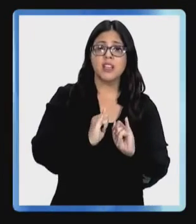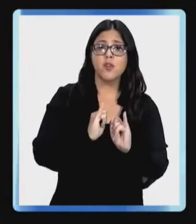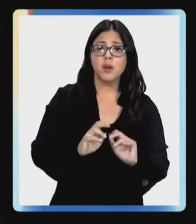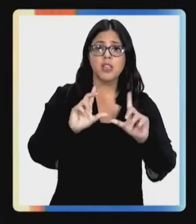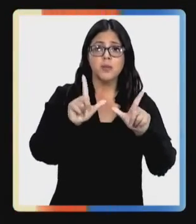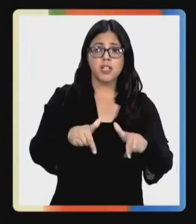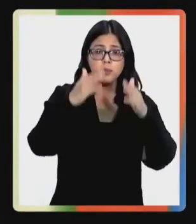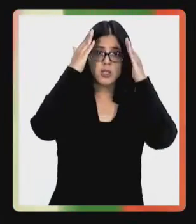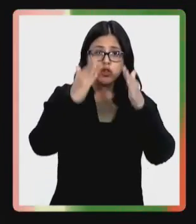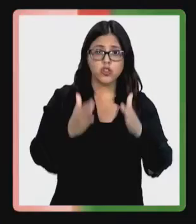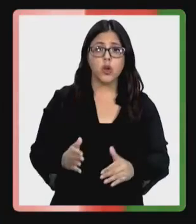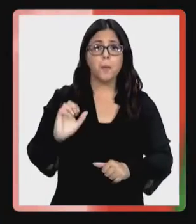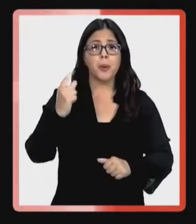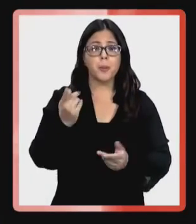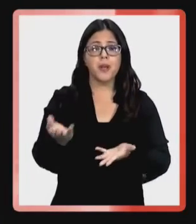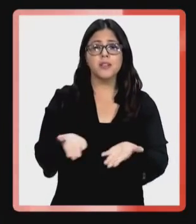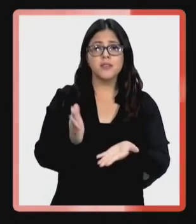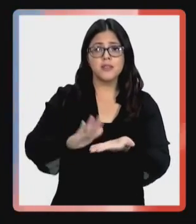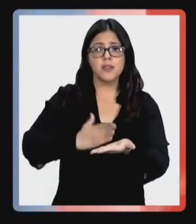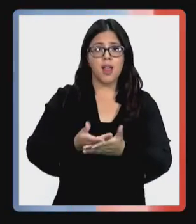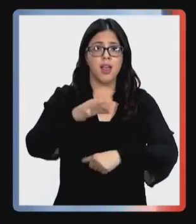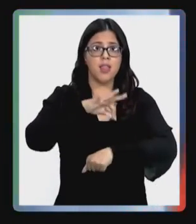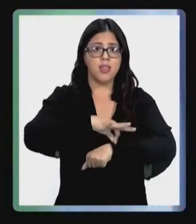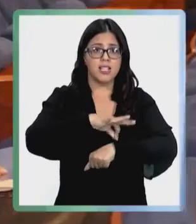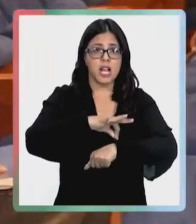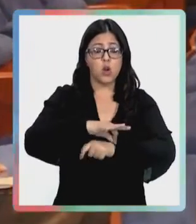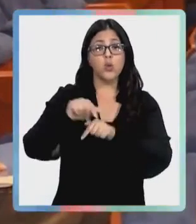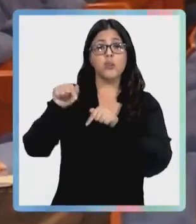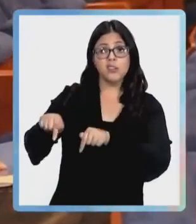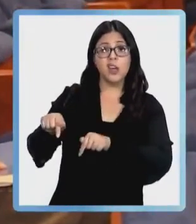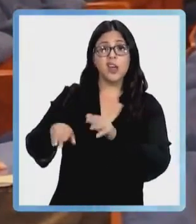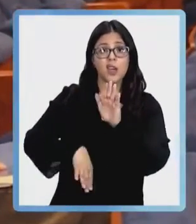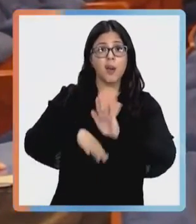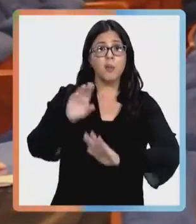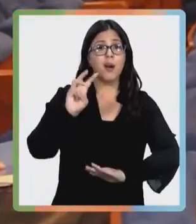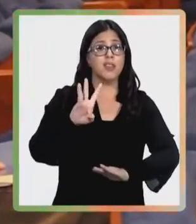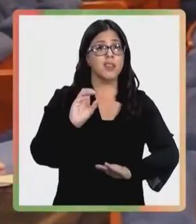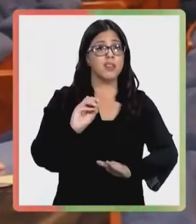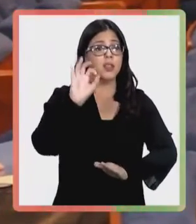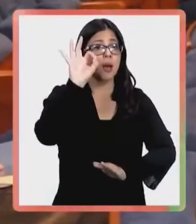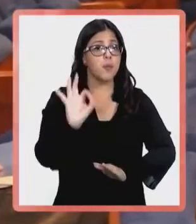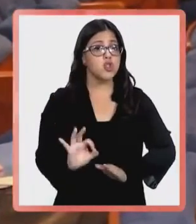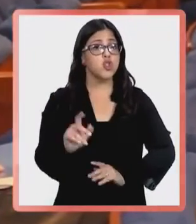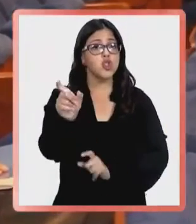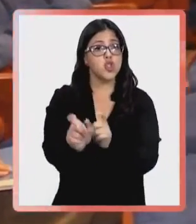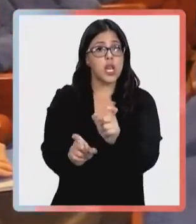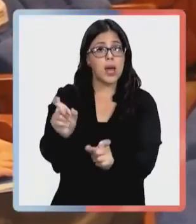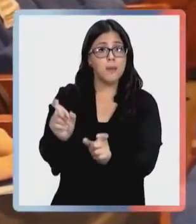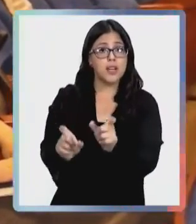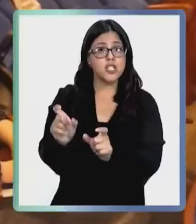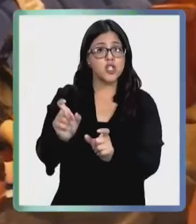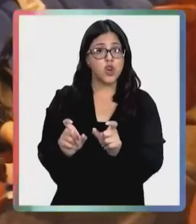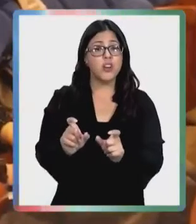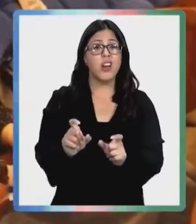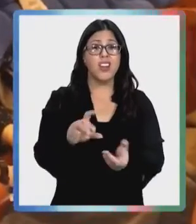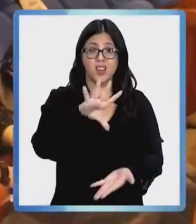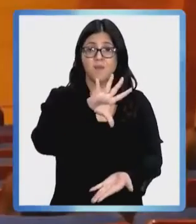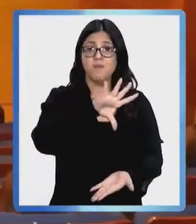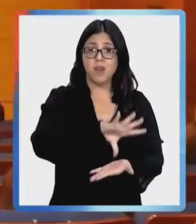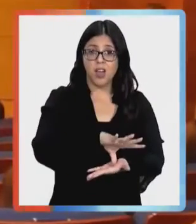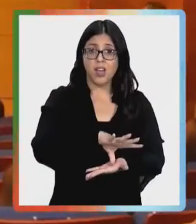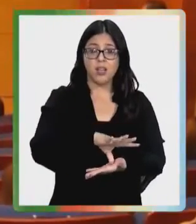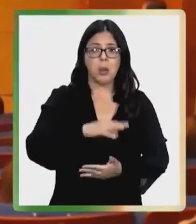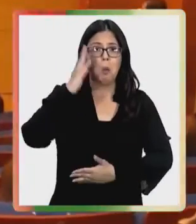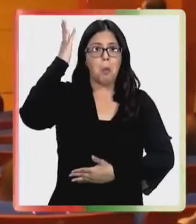datos aportados por el Departamento de Atención Primaria del Servicio de Salud, mientras que más de un 30% de la población a